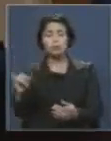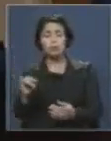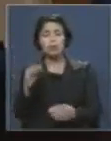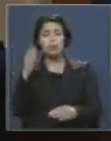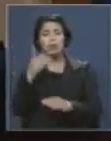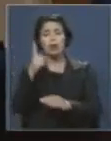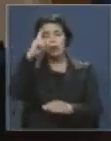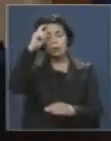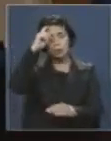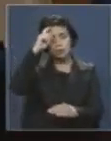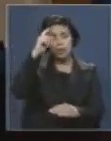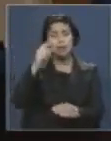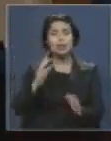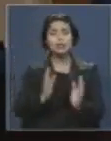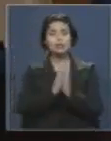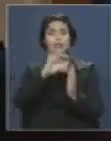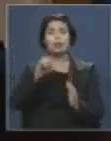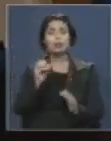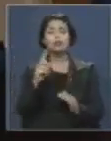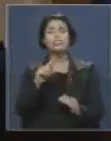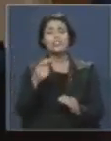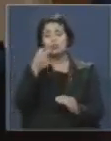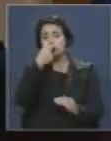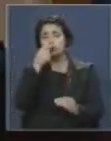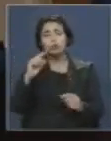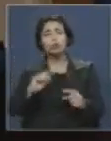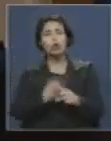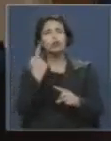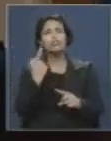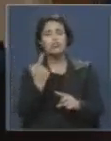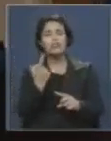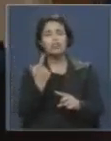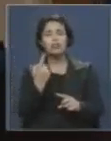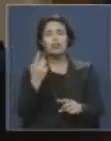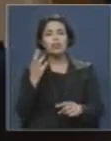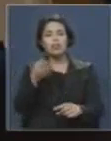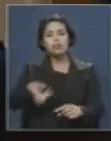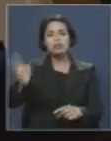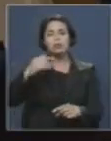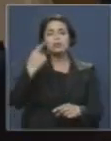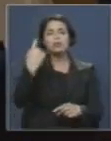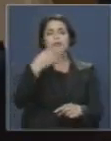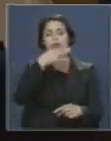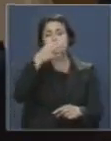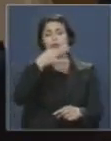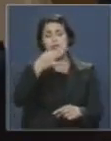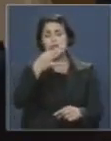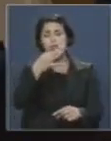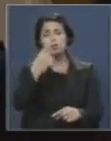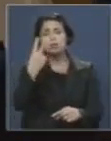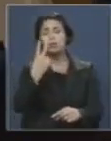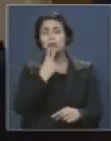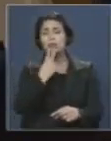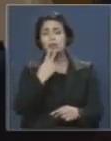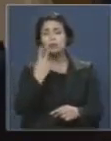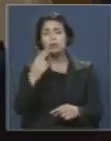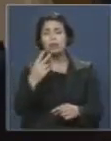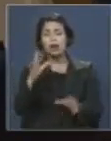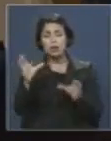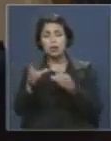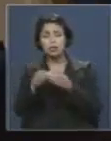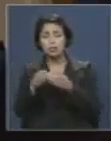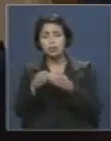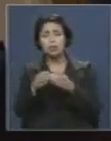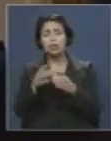al hospital San José de Osorno y nuevamente repetir su relato al equipo de acompañamiento, y